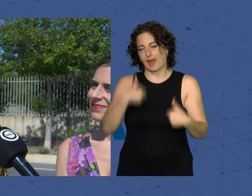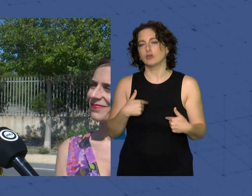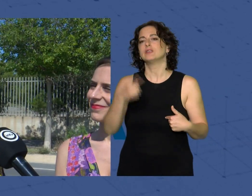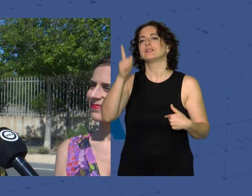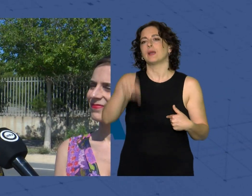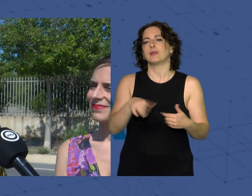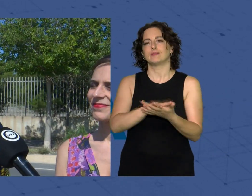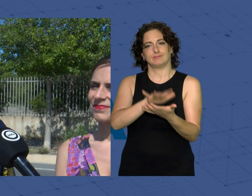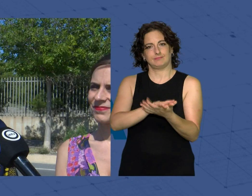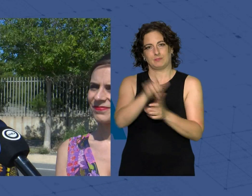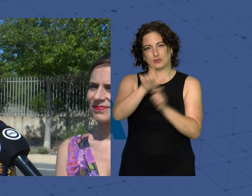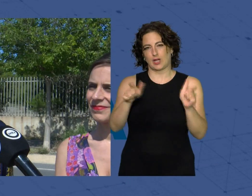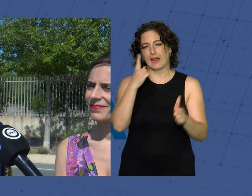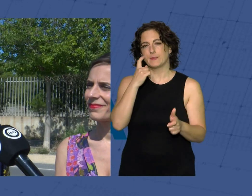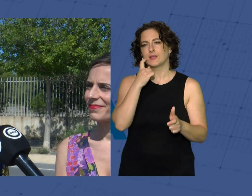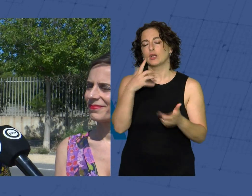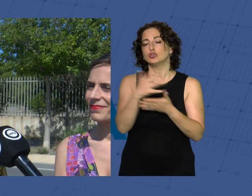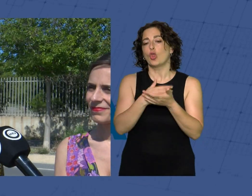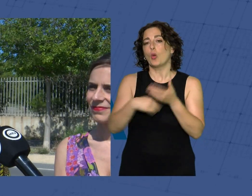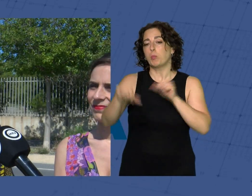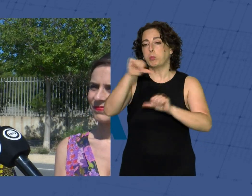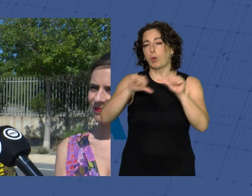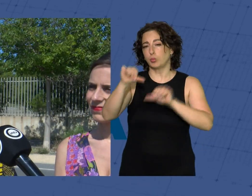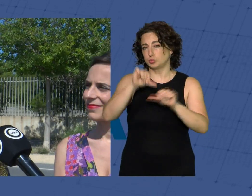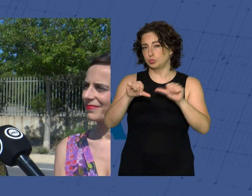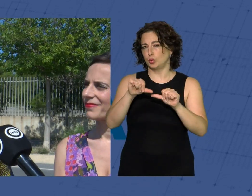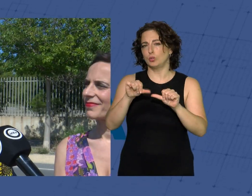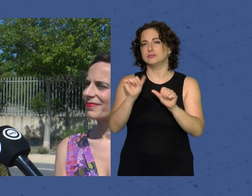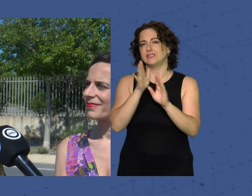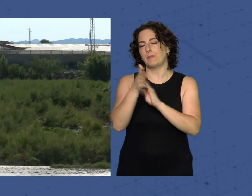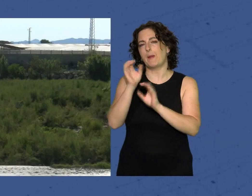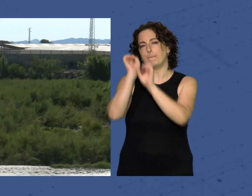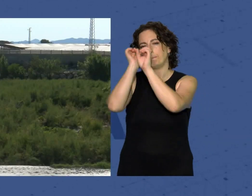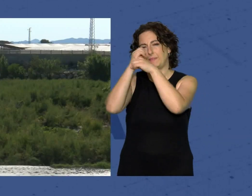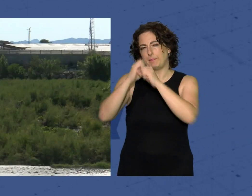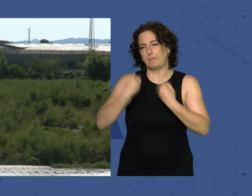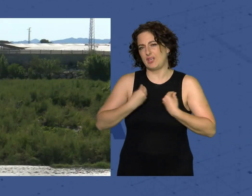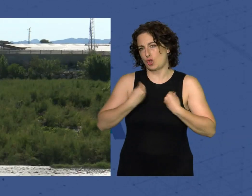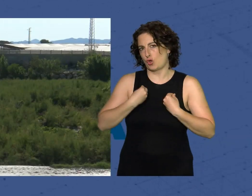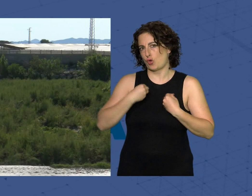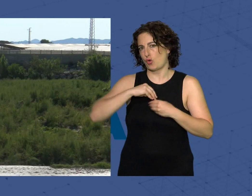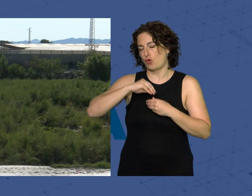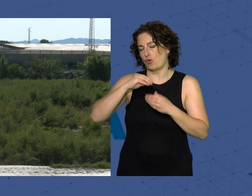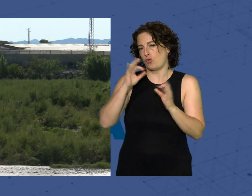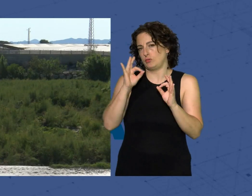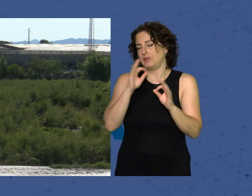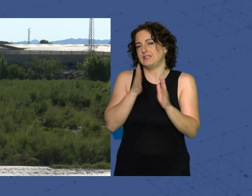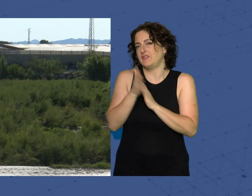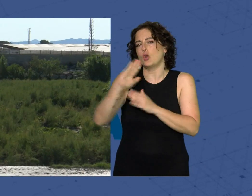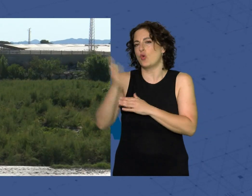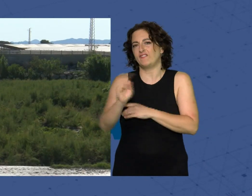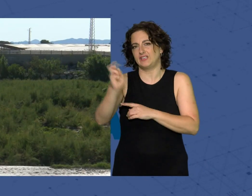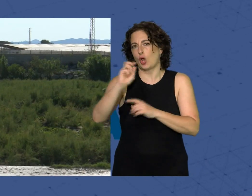también quiero tranquilizar a los almerienses porque todos los productos que se utilizan son biocidas que no son nocivos para otras especies La fumigación será más